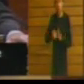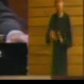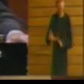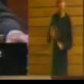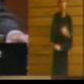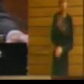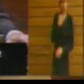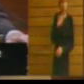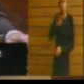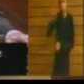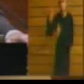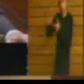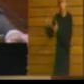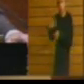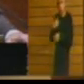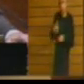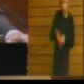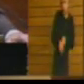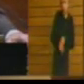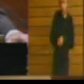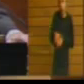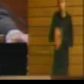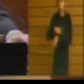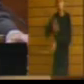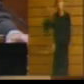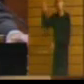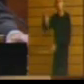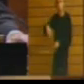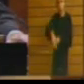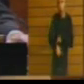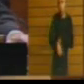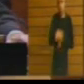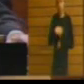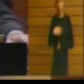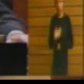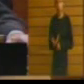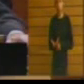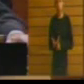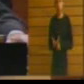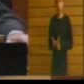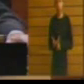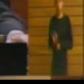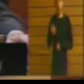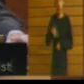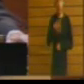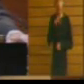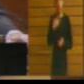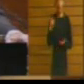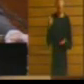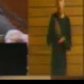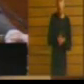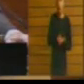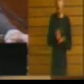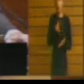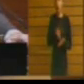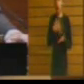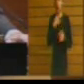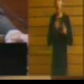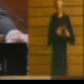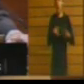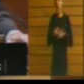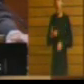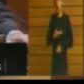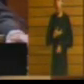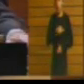del Gobierno de Navarra, ni de otras administraciones públicas. No puede haber. Y estamos asistiendo también, una vez más, a cómo